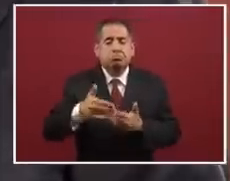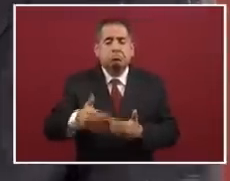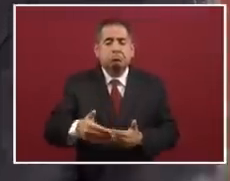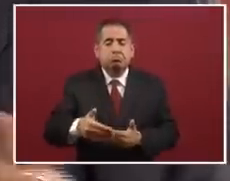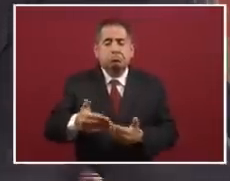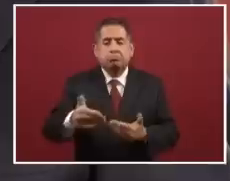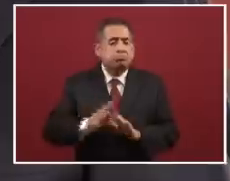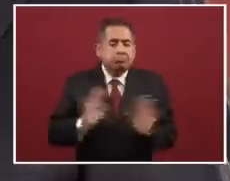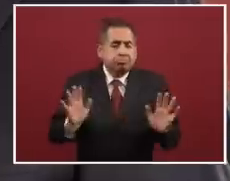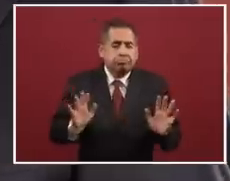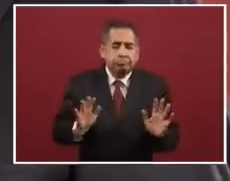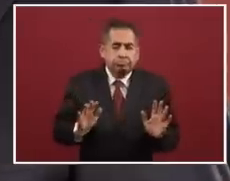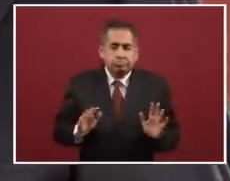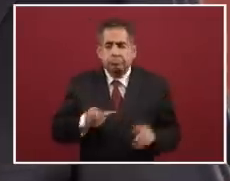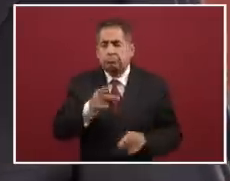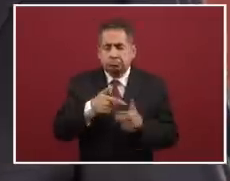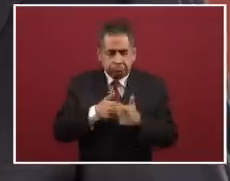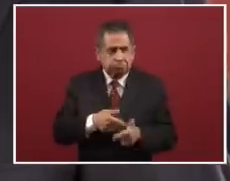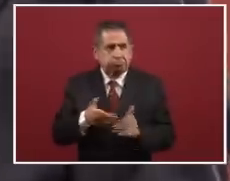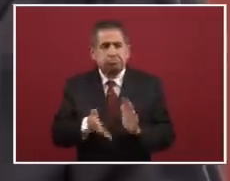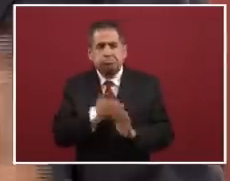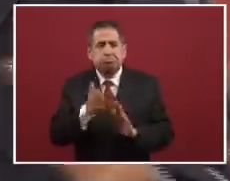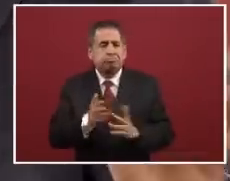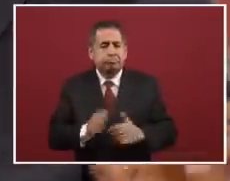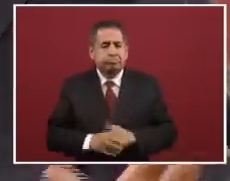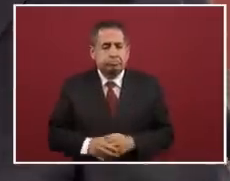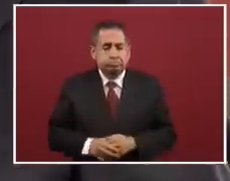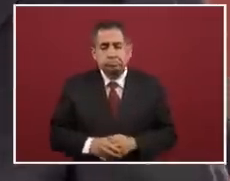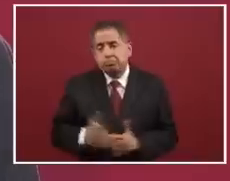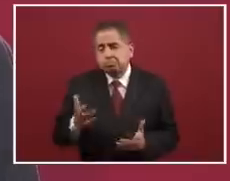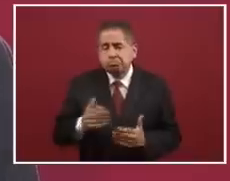el proyecto. Es lo único.